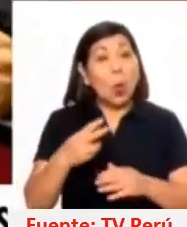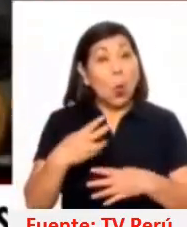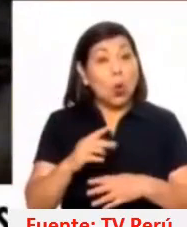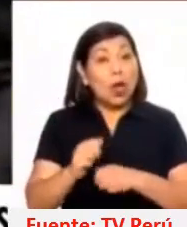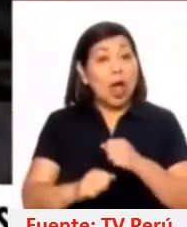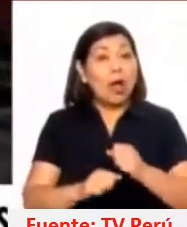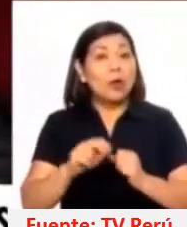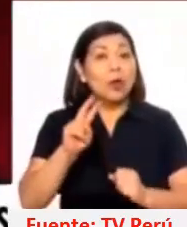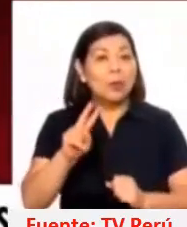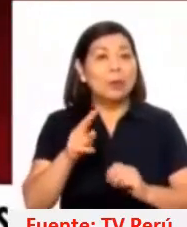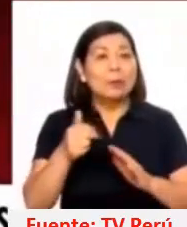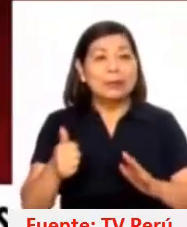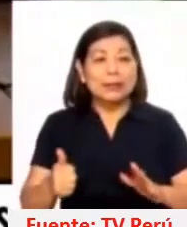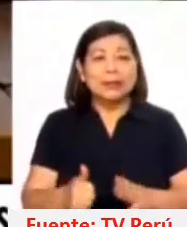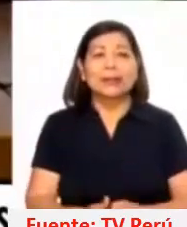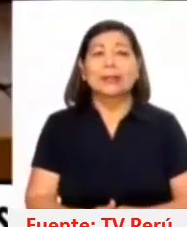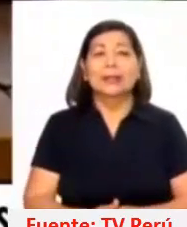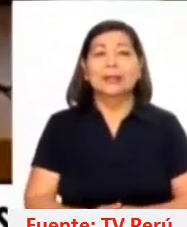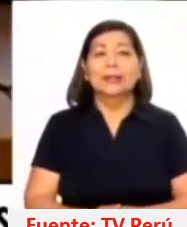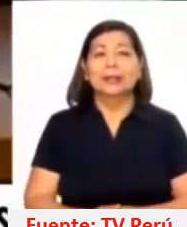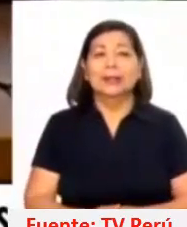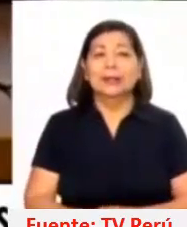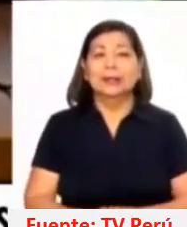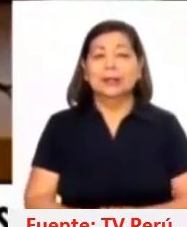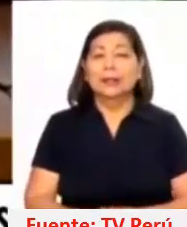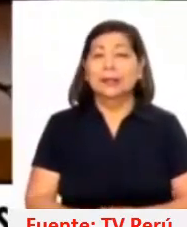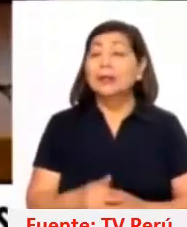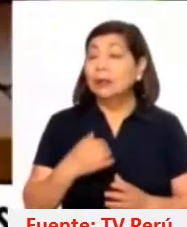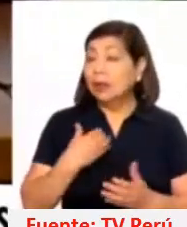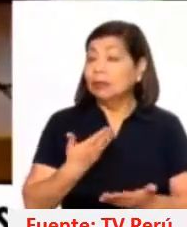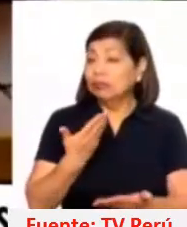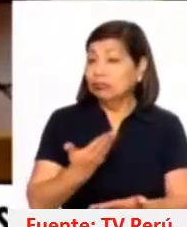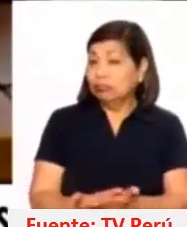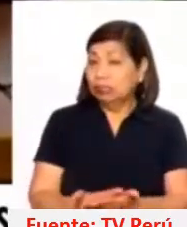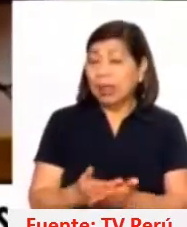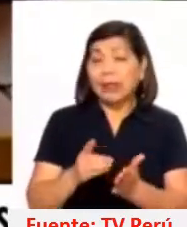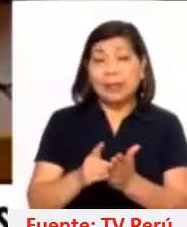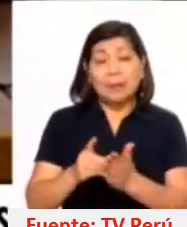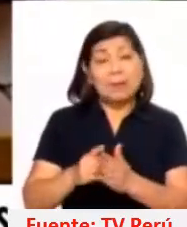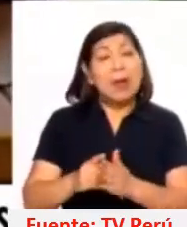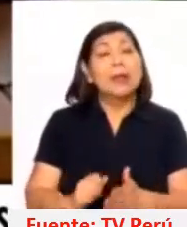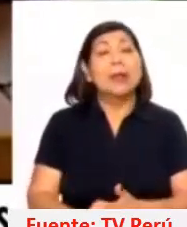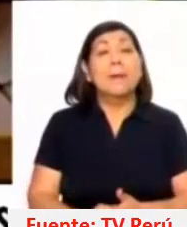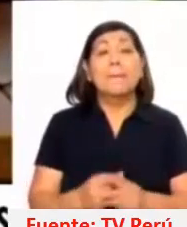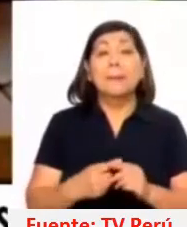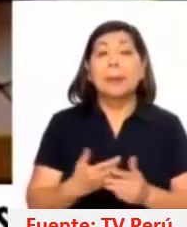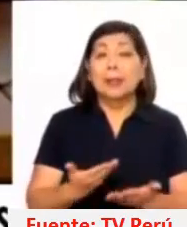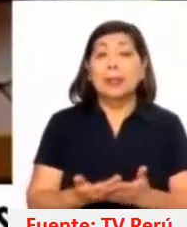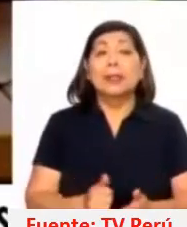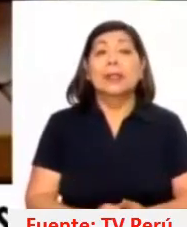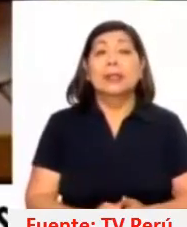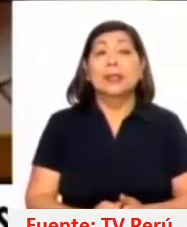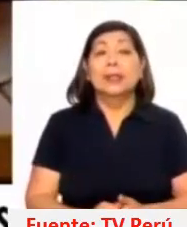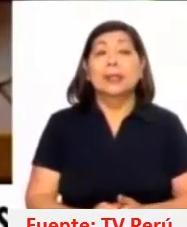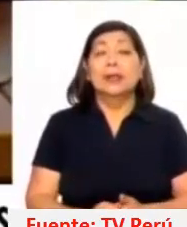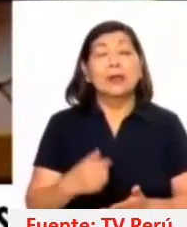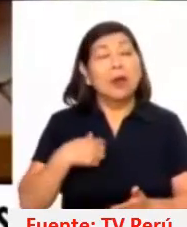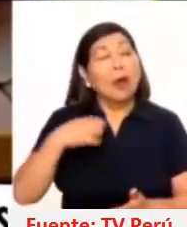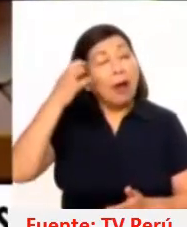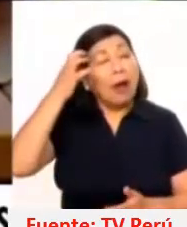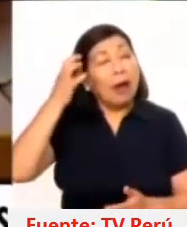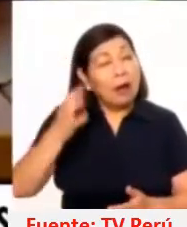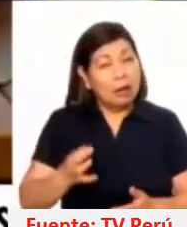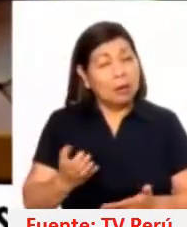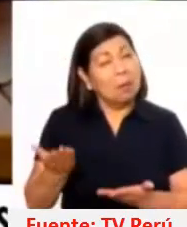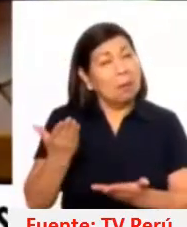del 2026. Yo y la congresista Tudela hemos presentado un dictamen en minoría, presidente, que creo que podría